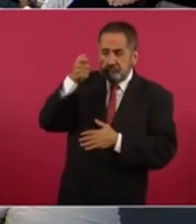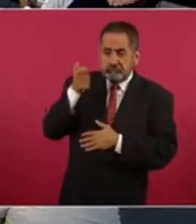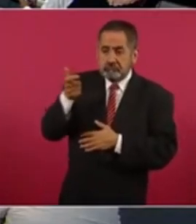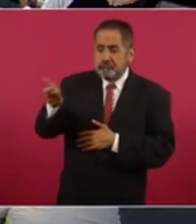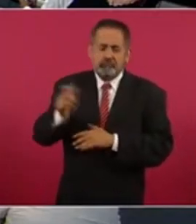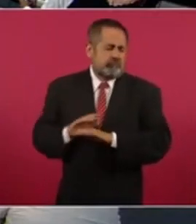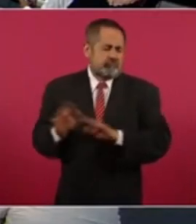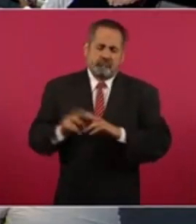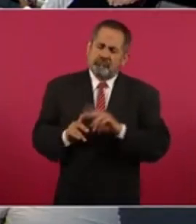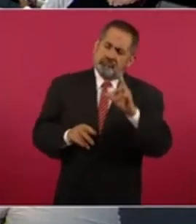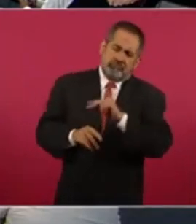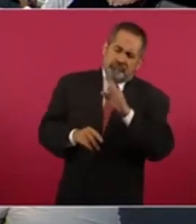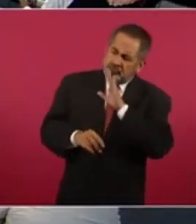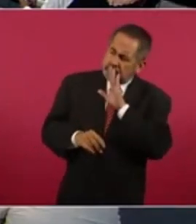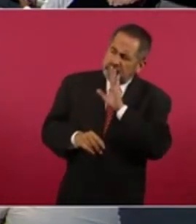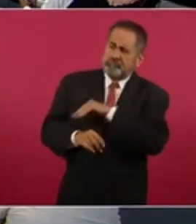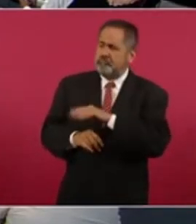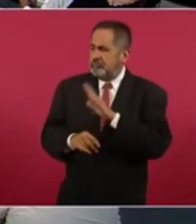es